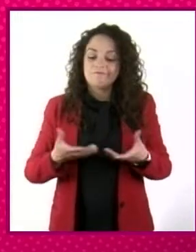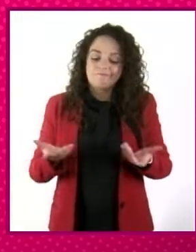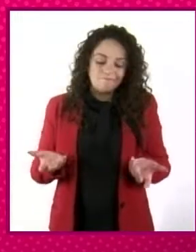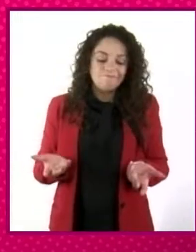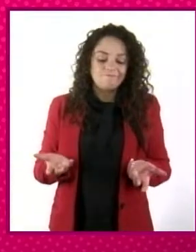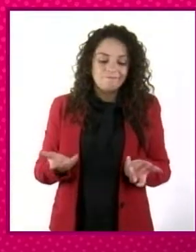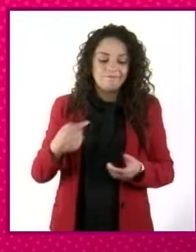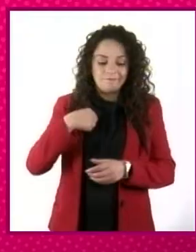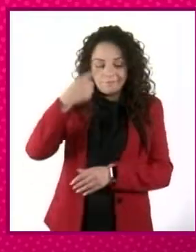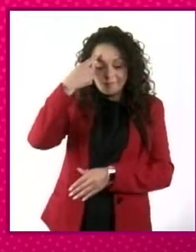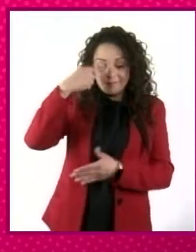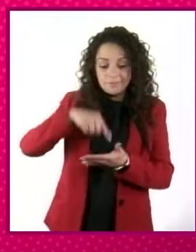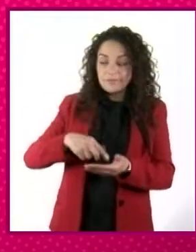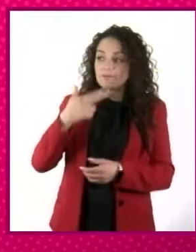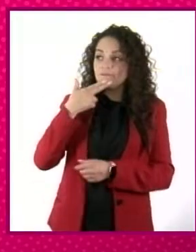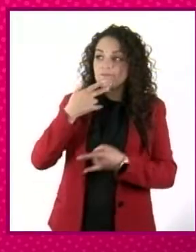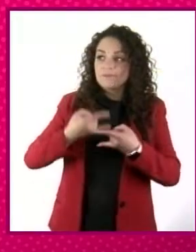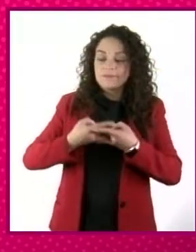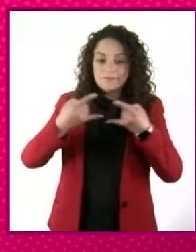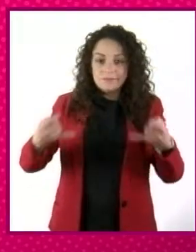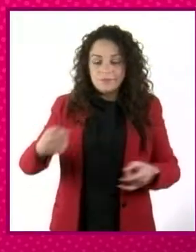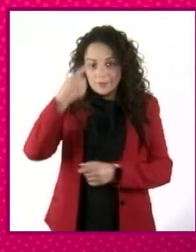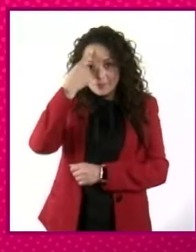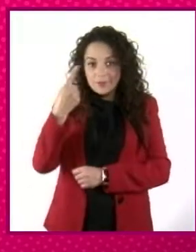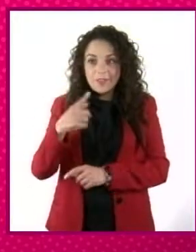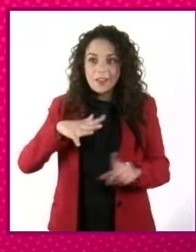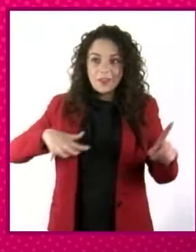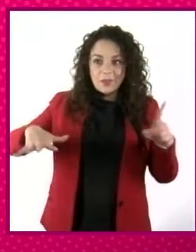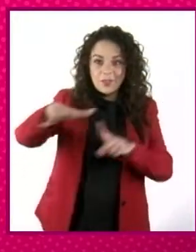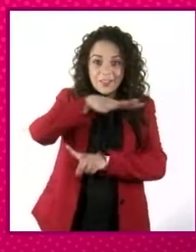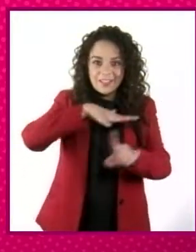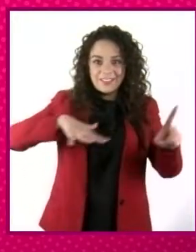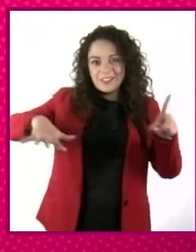que la historia sirve para explicar nuestros contextos